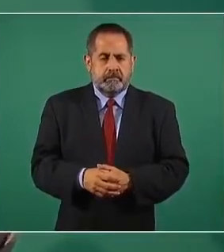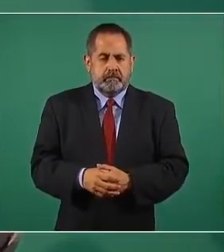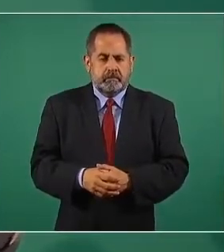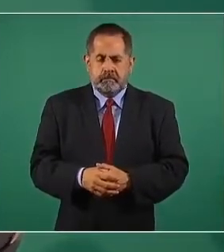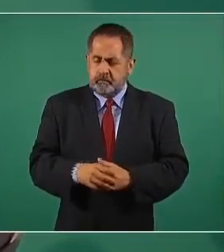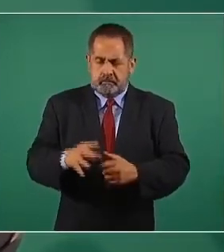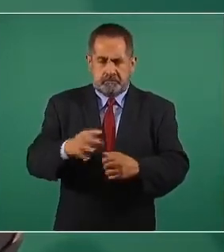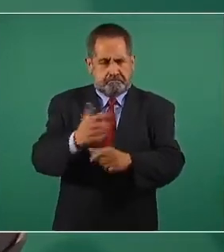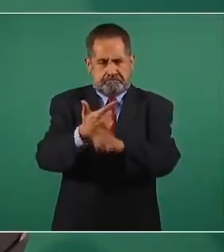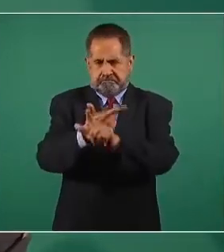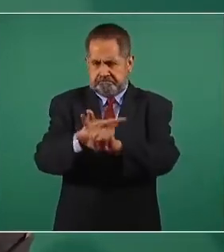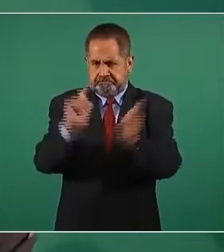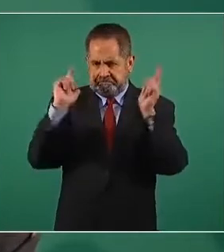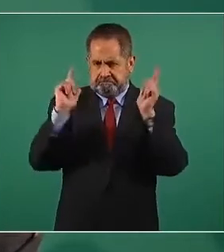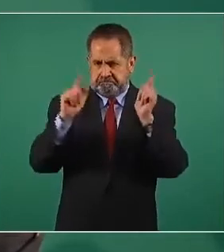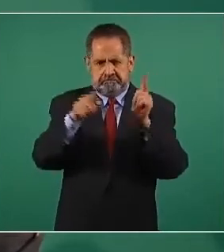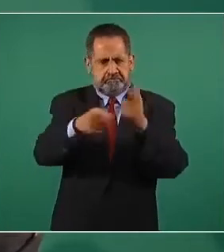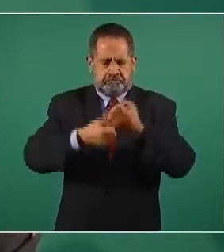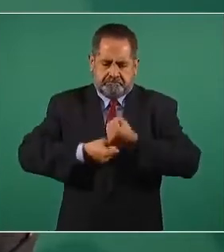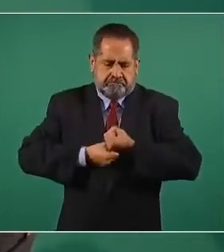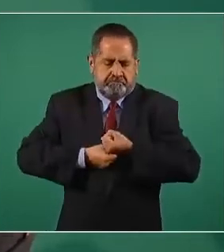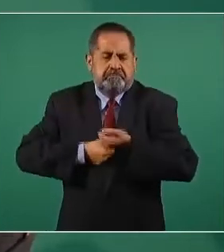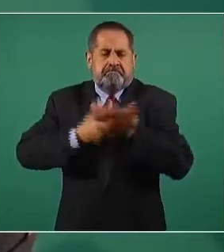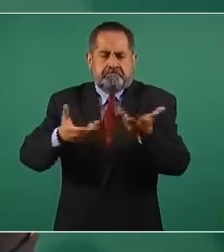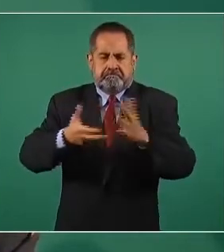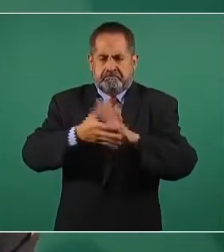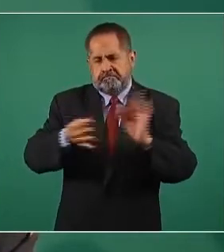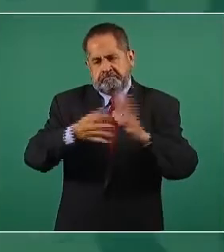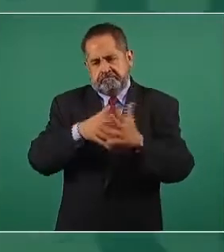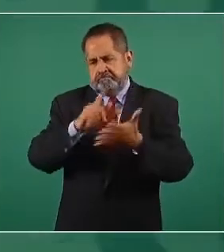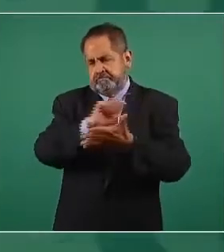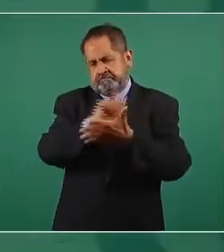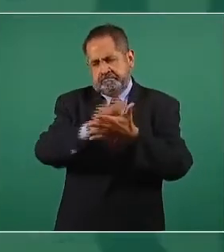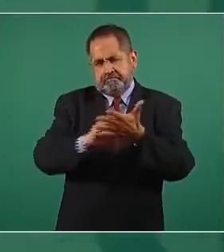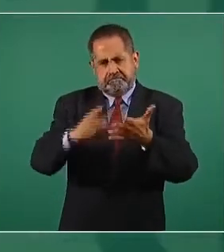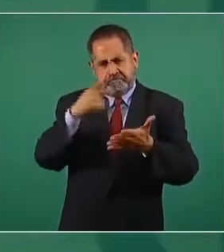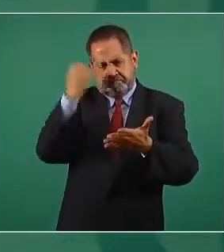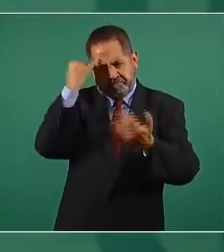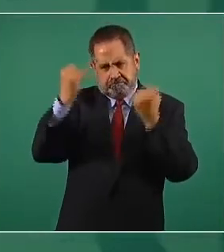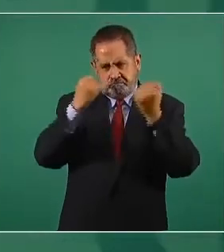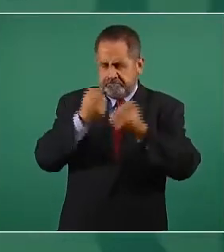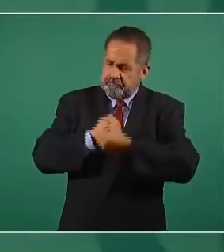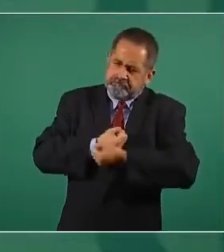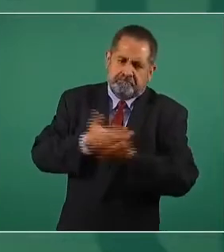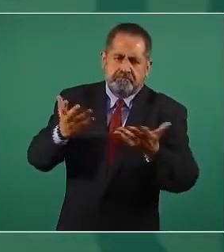completa libertad de expresión, de manifestación de las ideas.